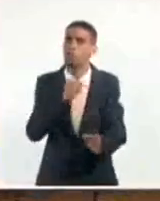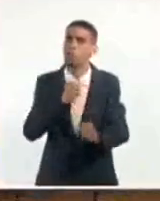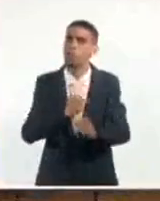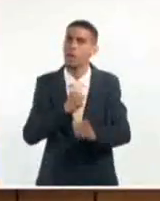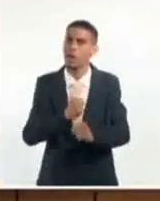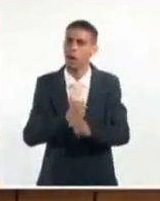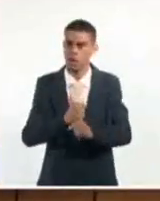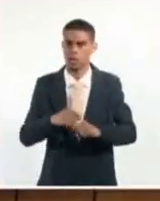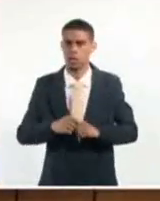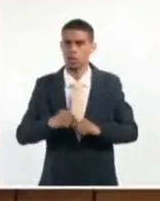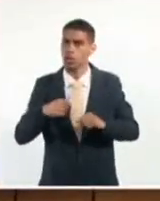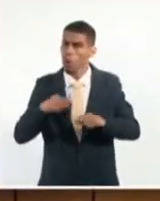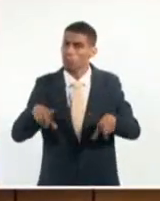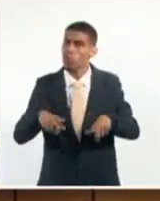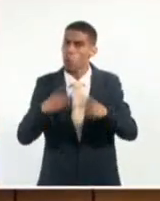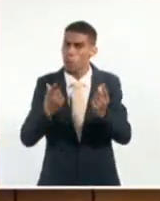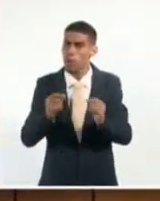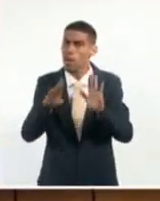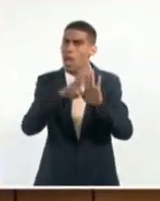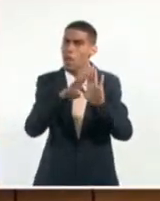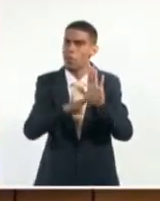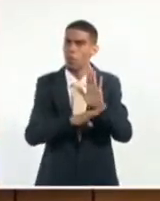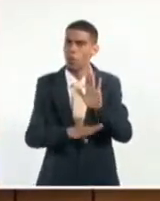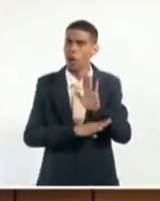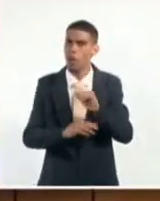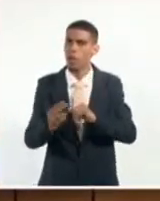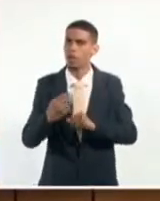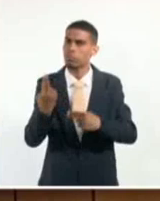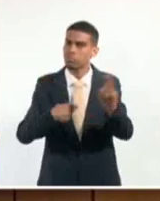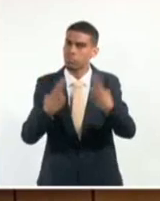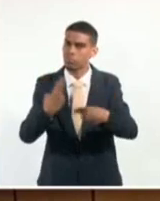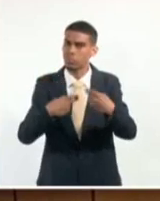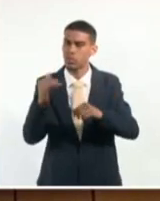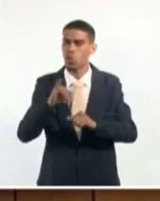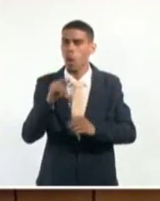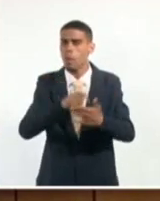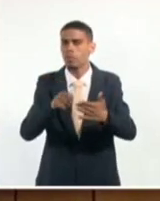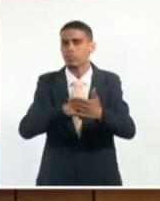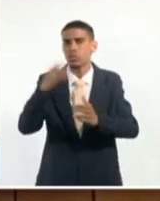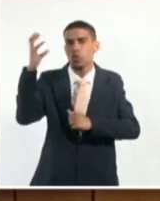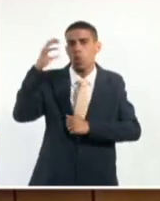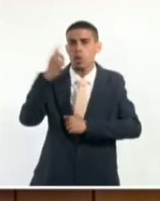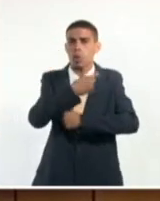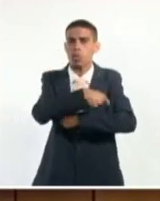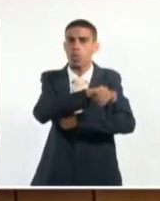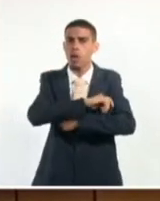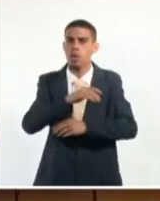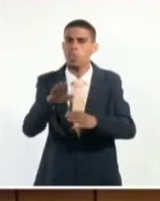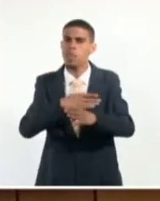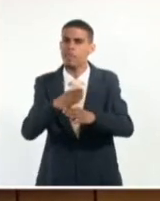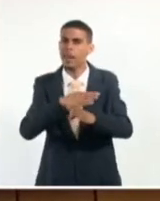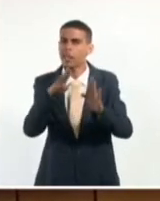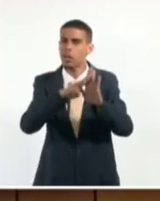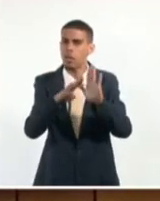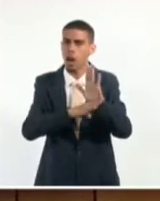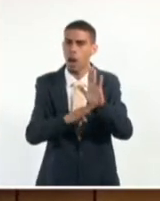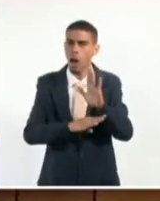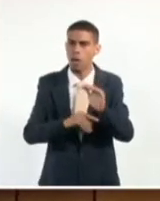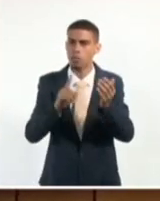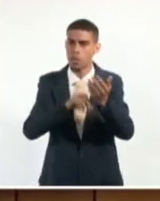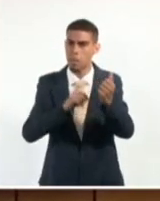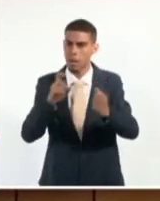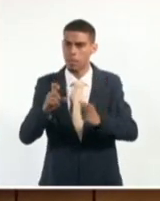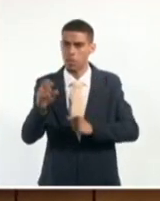exigir por el cumplimiento del programa que nos hemos dado como gobierno y como pueblo en los lineamientos de la política del partido y la